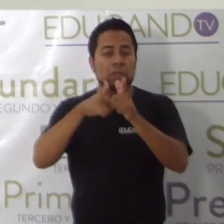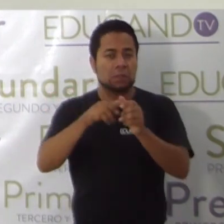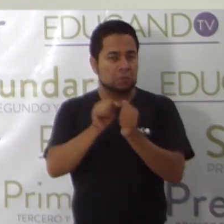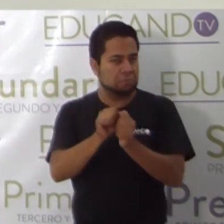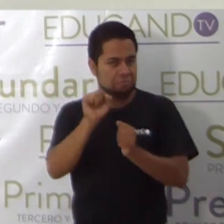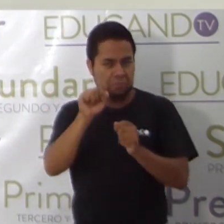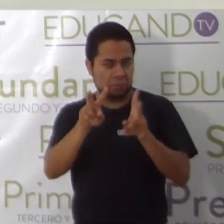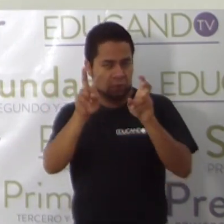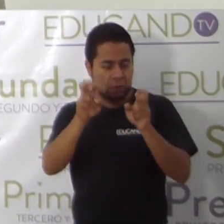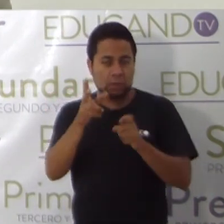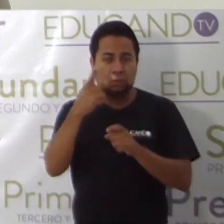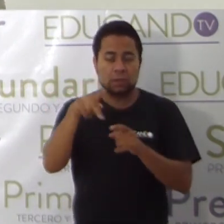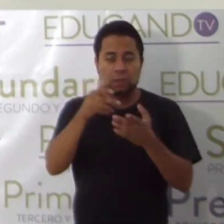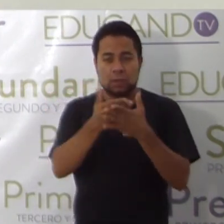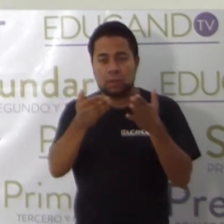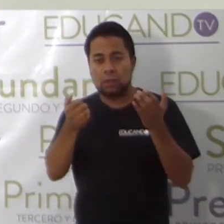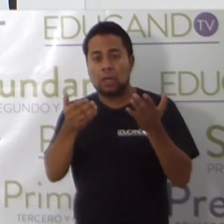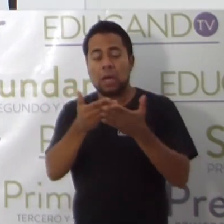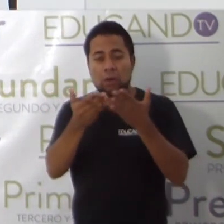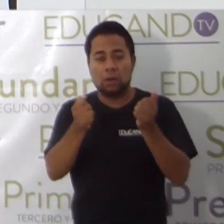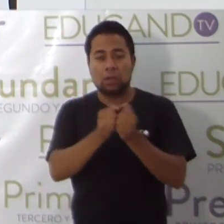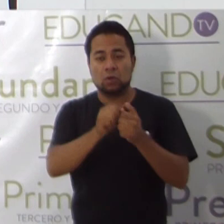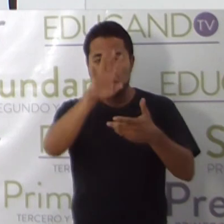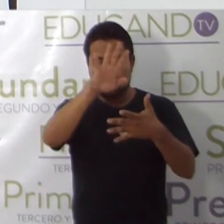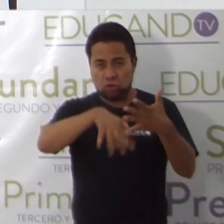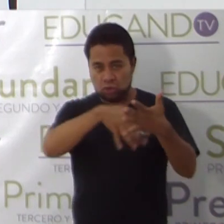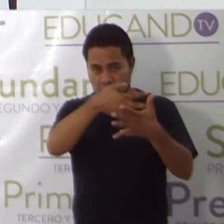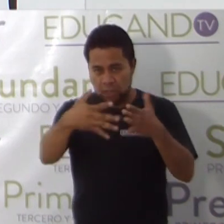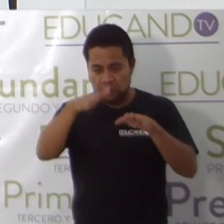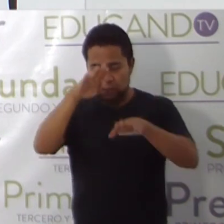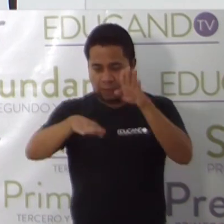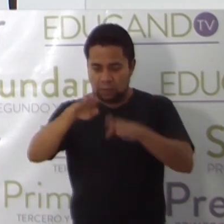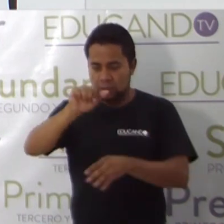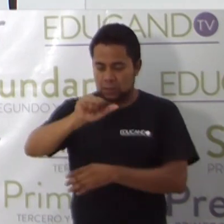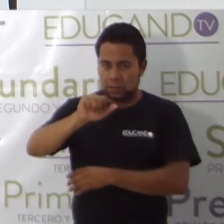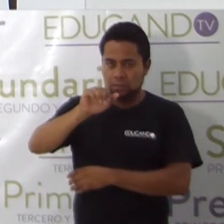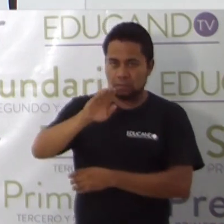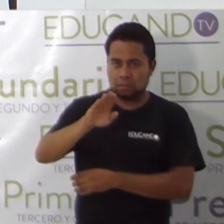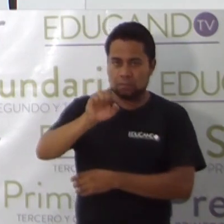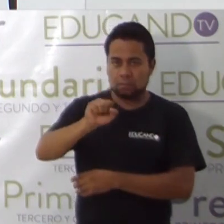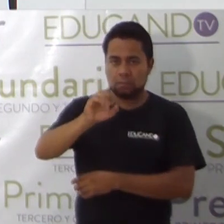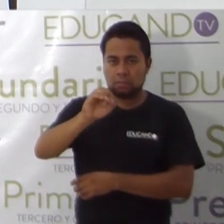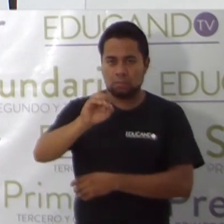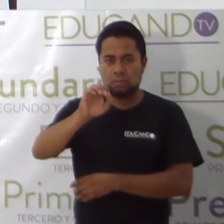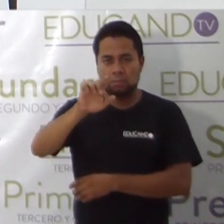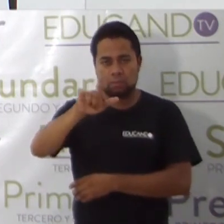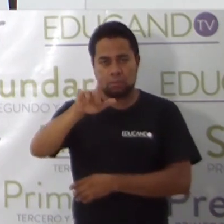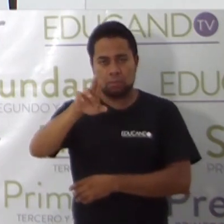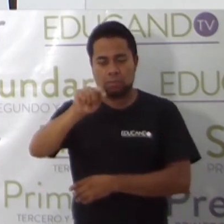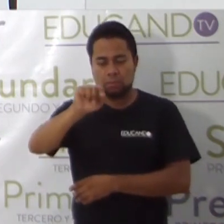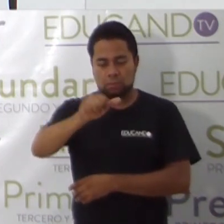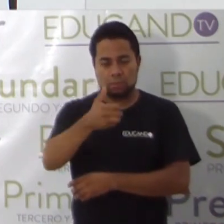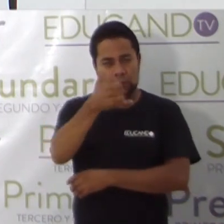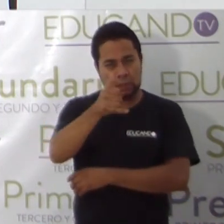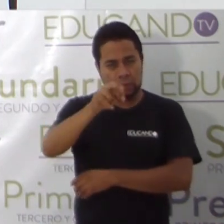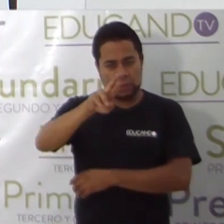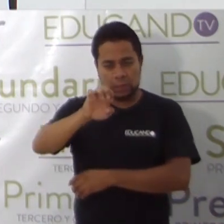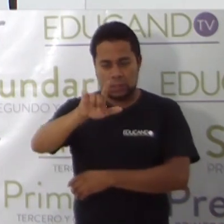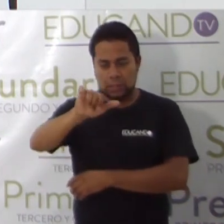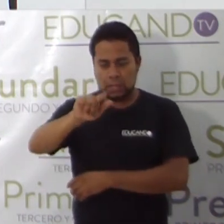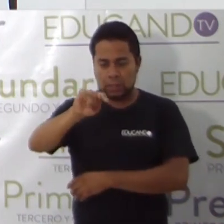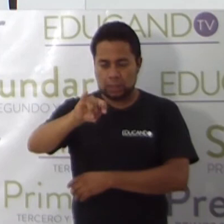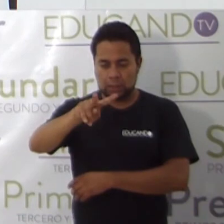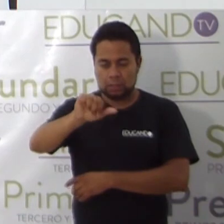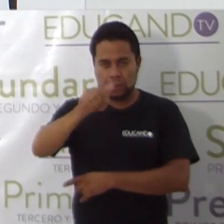línea, pero vamos a trabajar con tablas de frecuencia absoluta y relativa. Es decir, la clase pasada